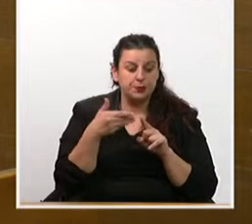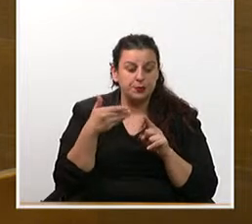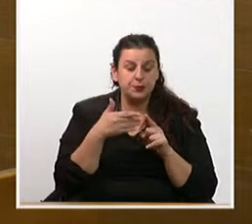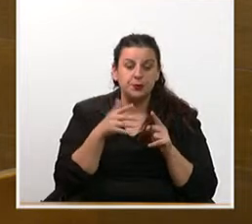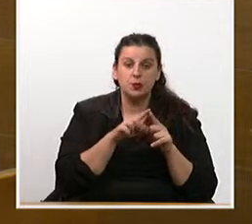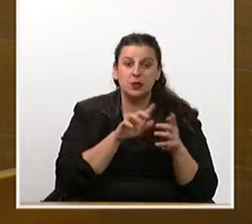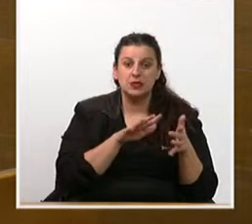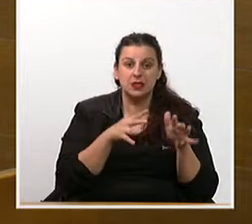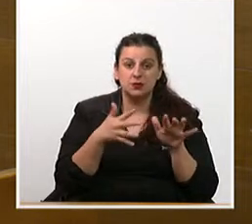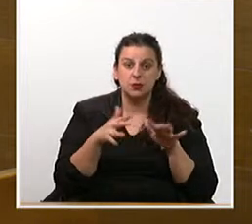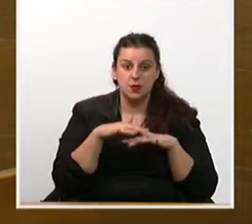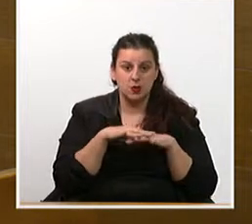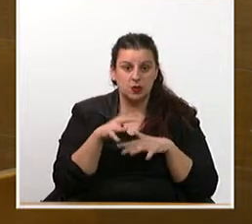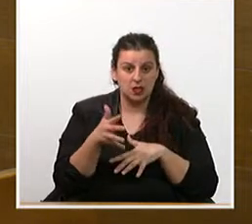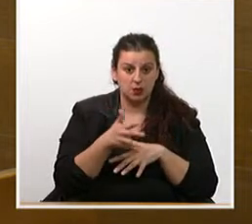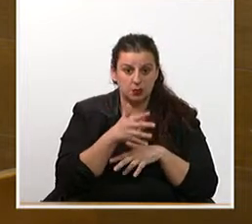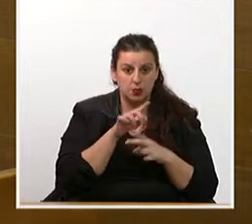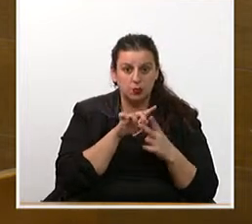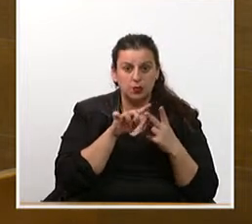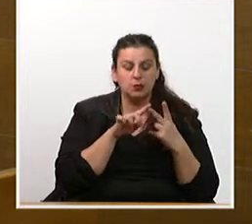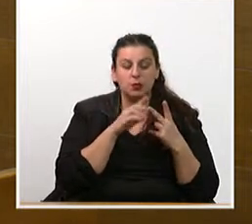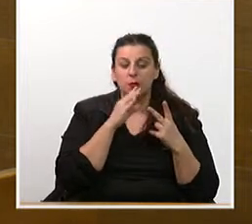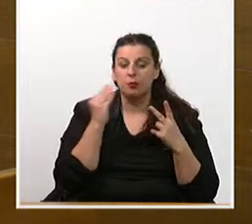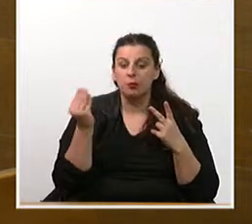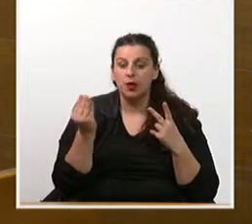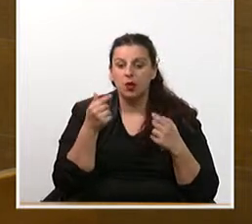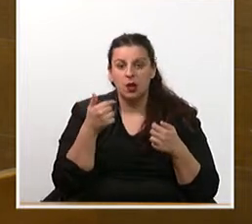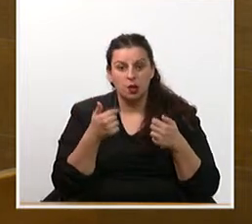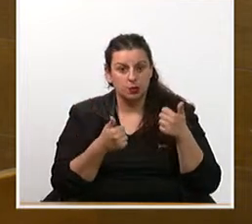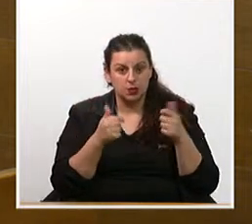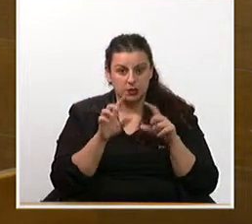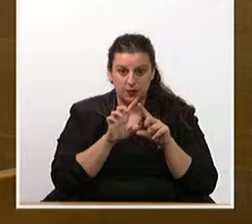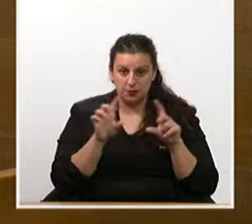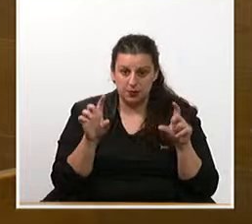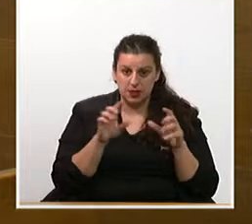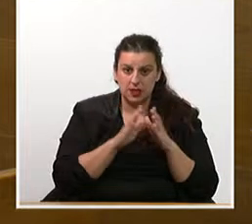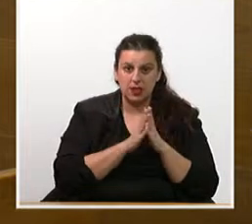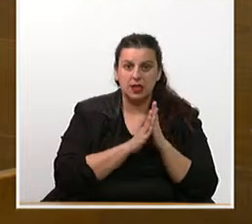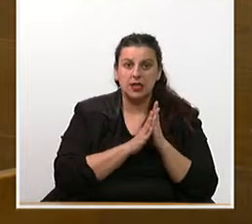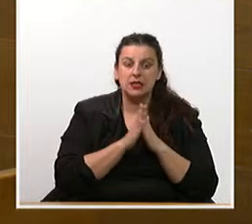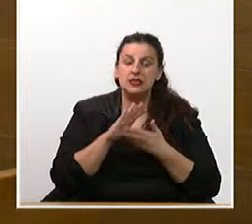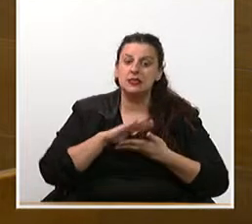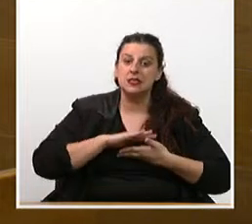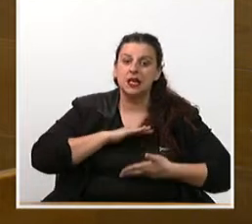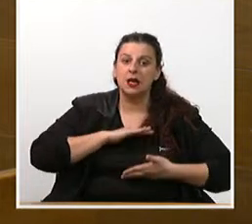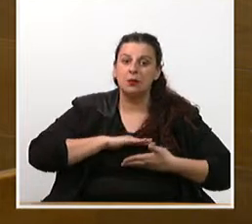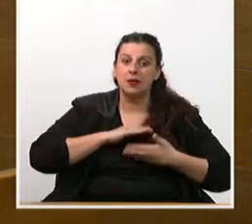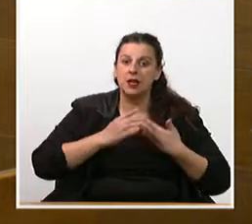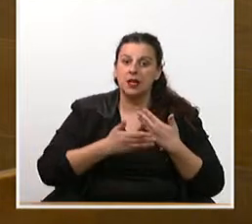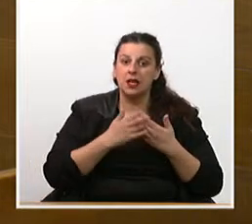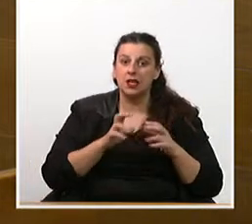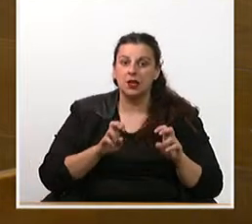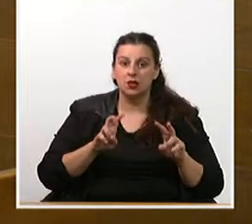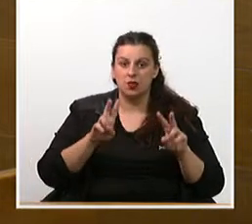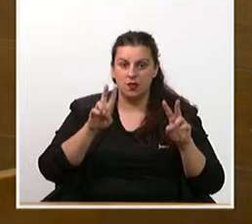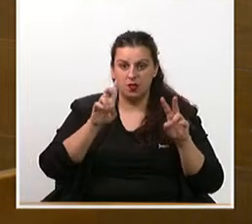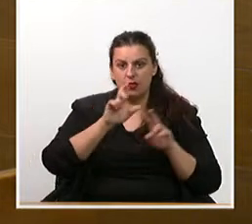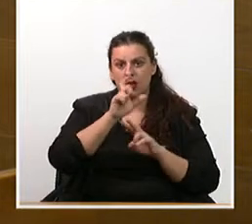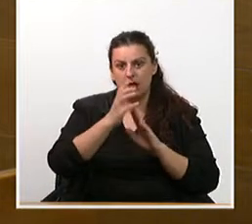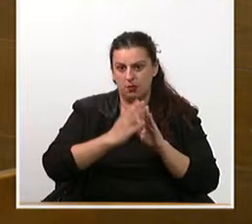nuestro tejido productivo la mejora de la competitividad empresarial y de las capacidades de innovación de nuestra